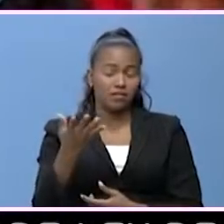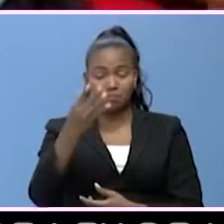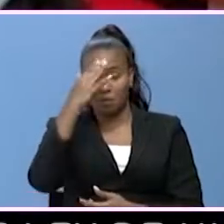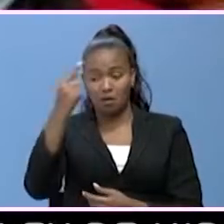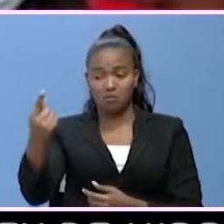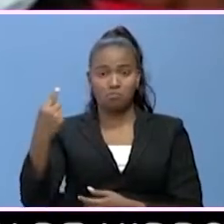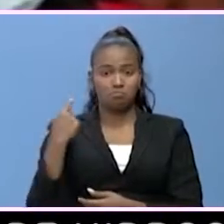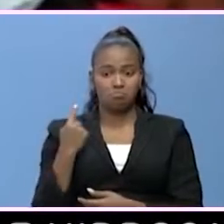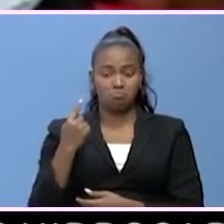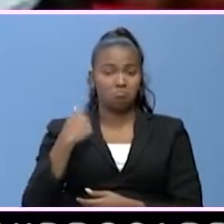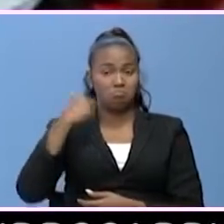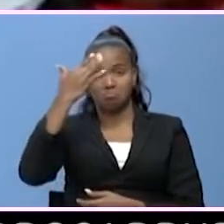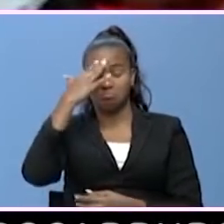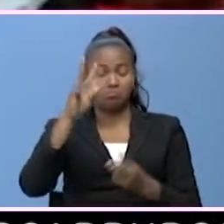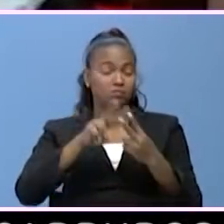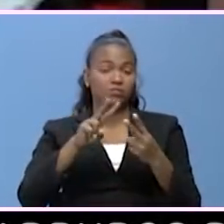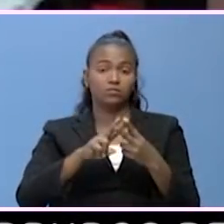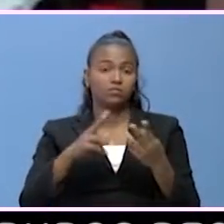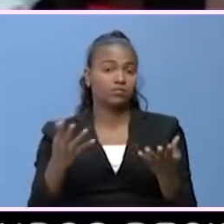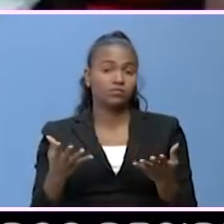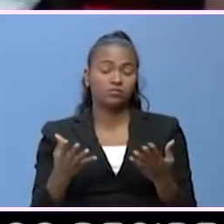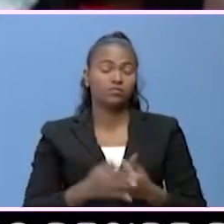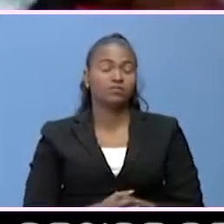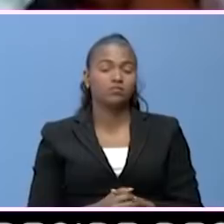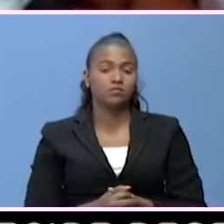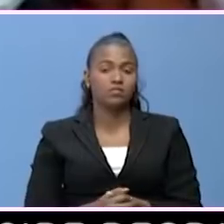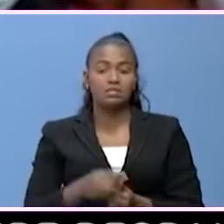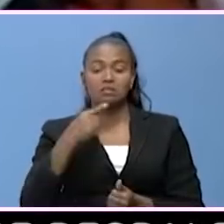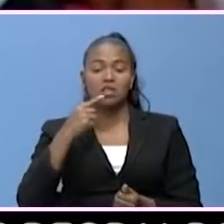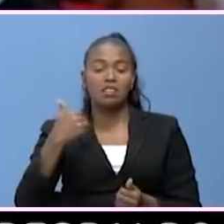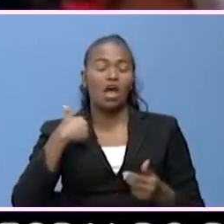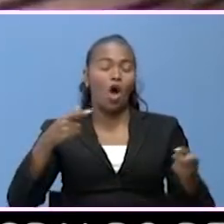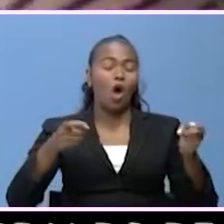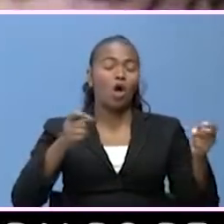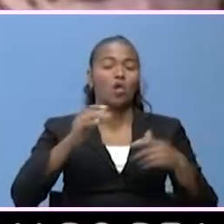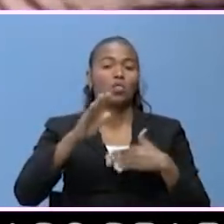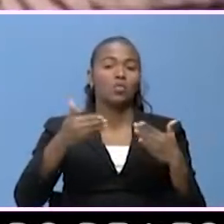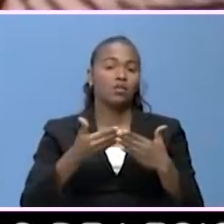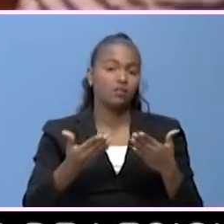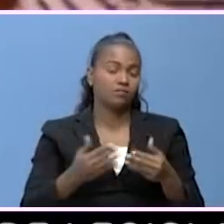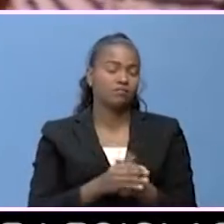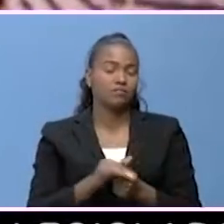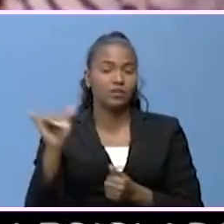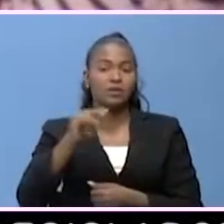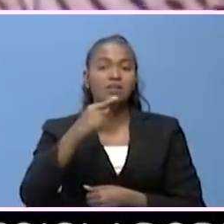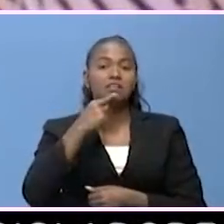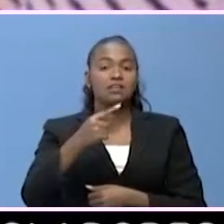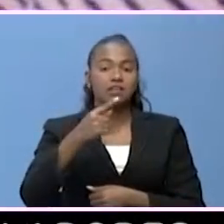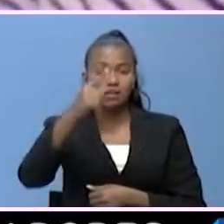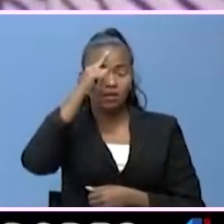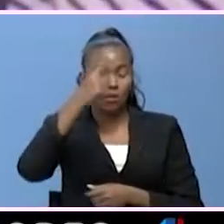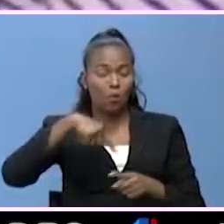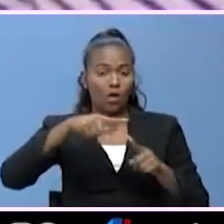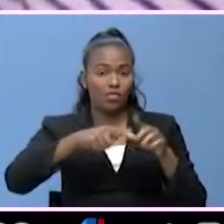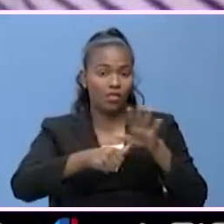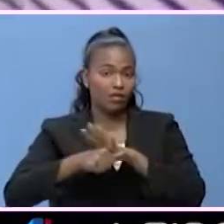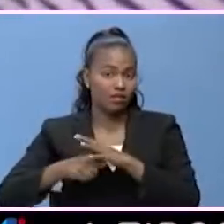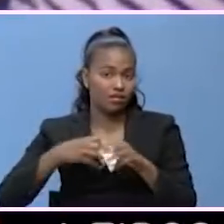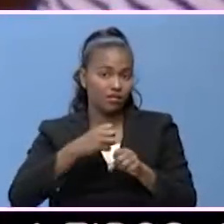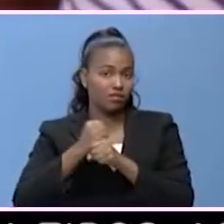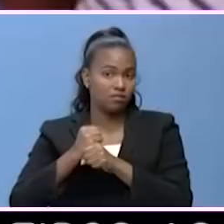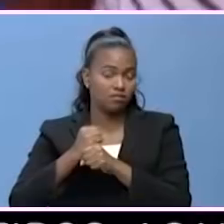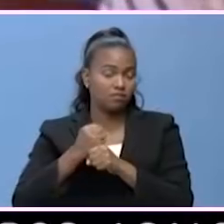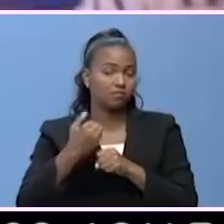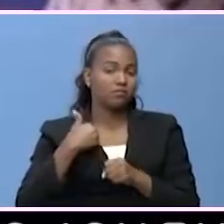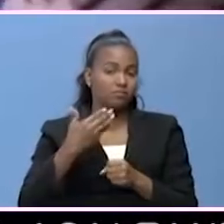nosotros. Yo dije, Dios mío, tú tiras el control de todo esto. Manifestaron que en medio del secuestro fueron